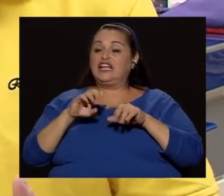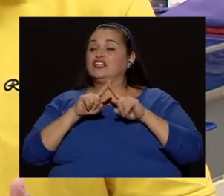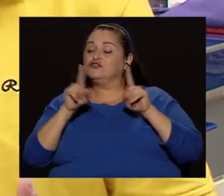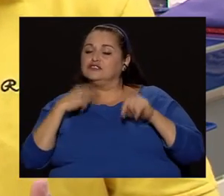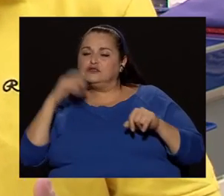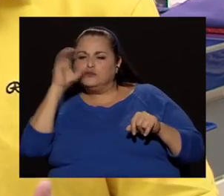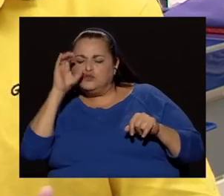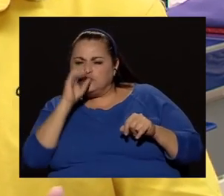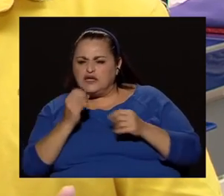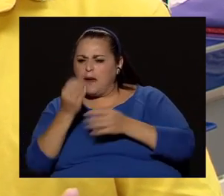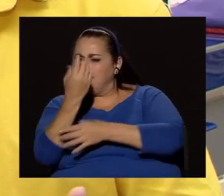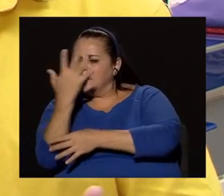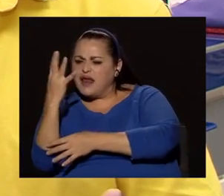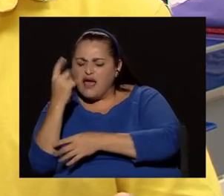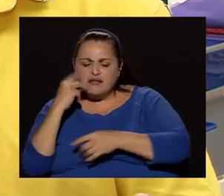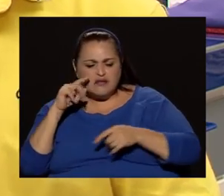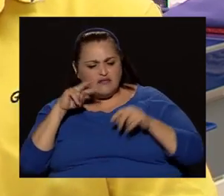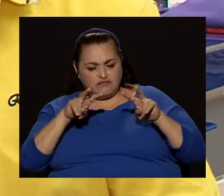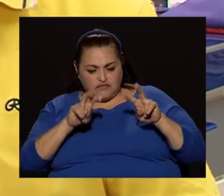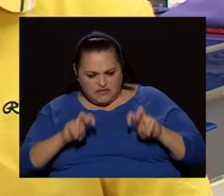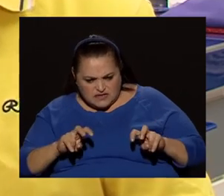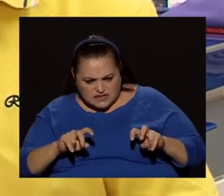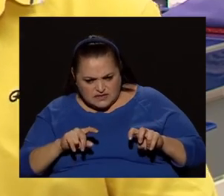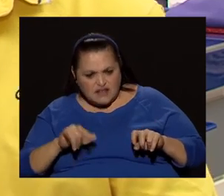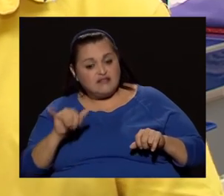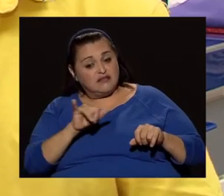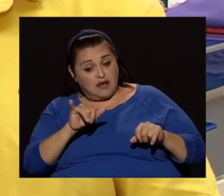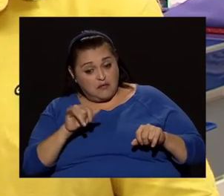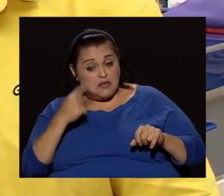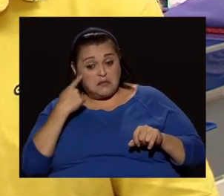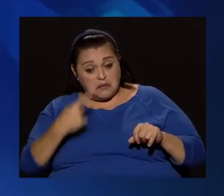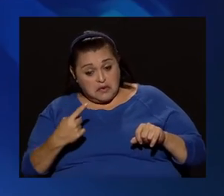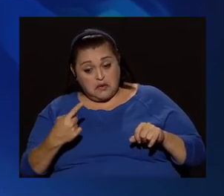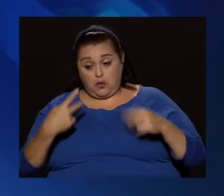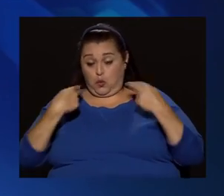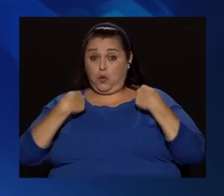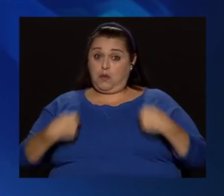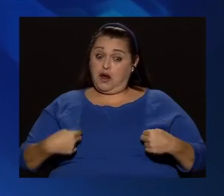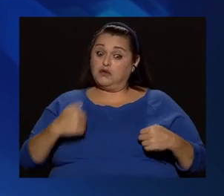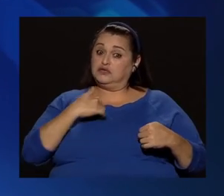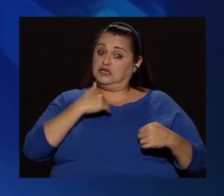si los humanos también tenían beneficios de esas plantas.